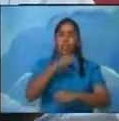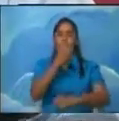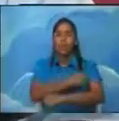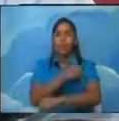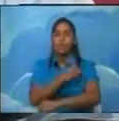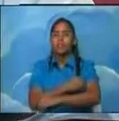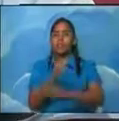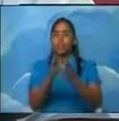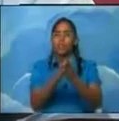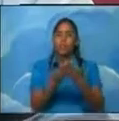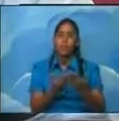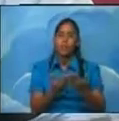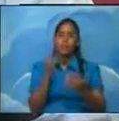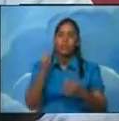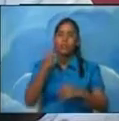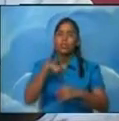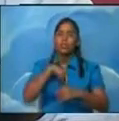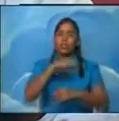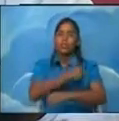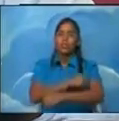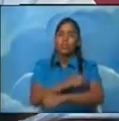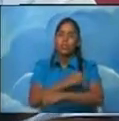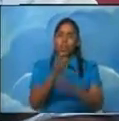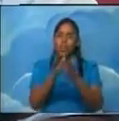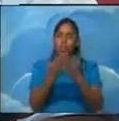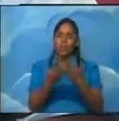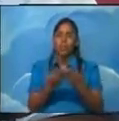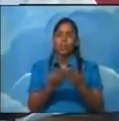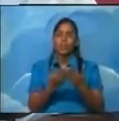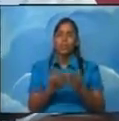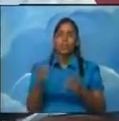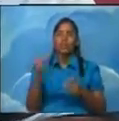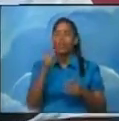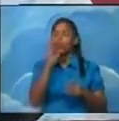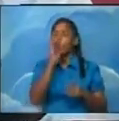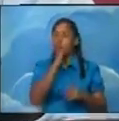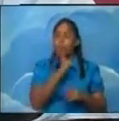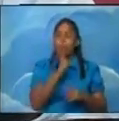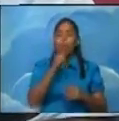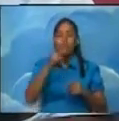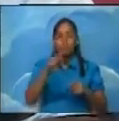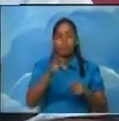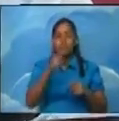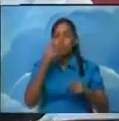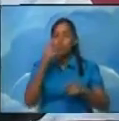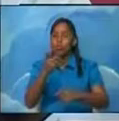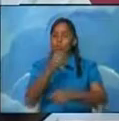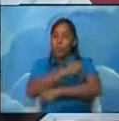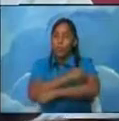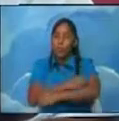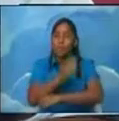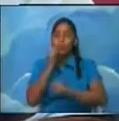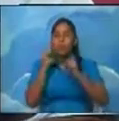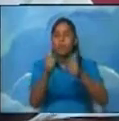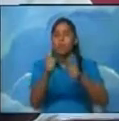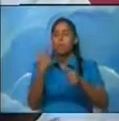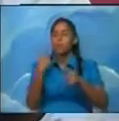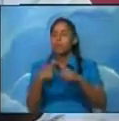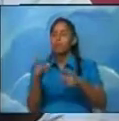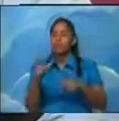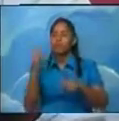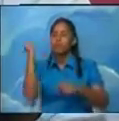palabra, si nosotros obedecemos la palabra, hermano, no va a ir muy bien, pero muy bien, muy bien. Porque la Biblia